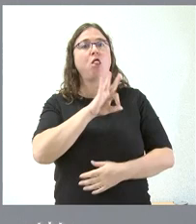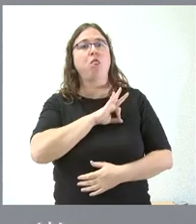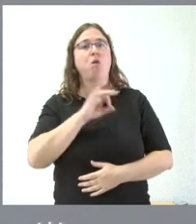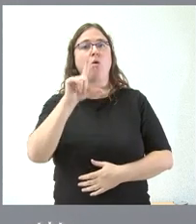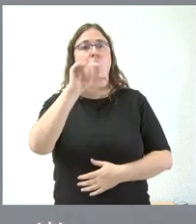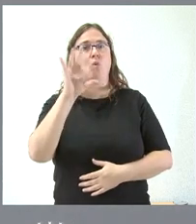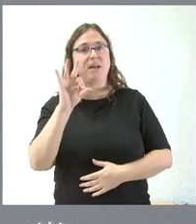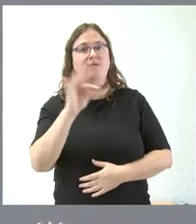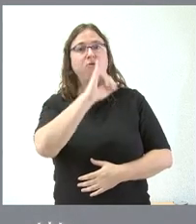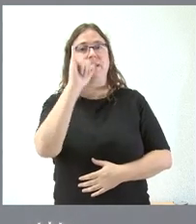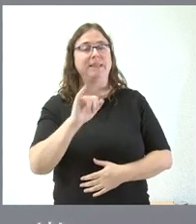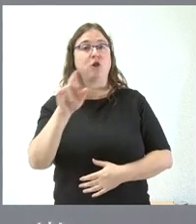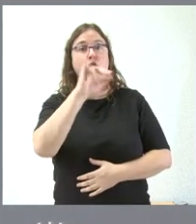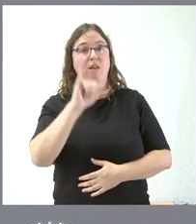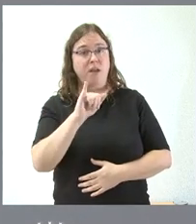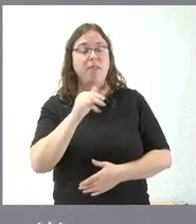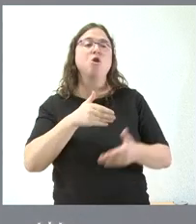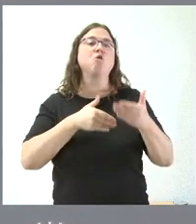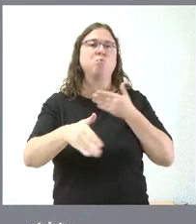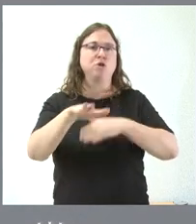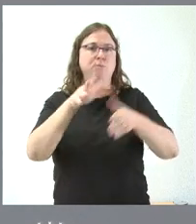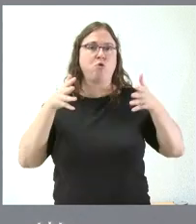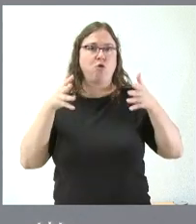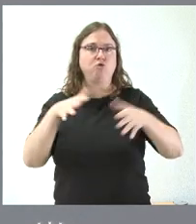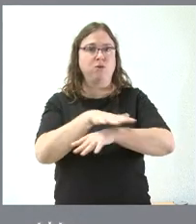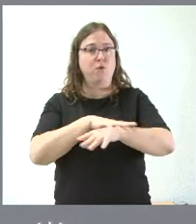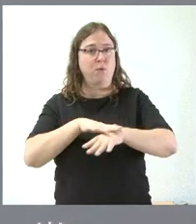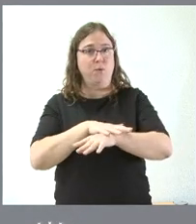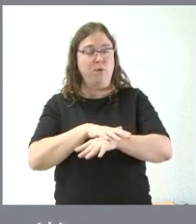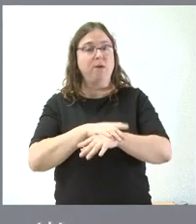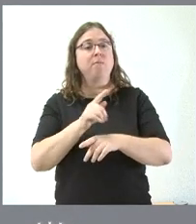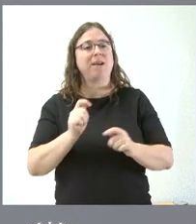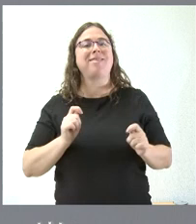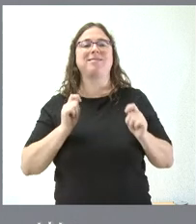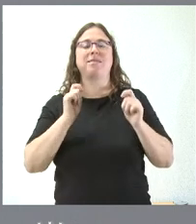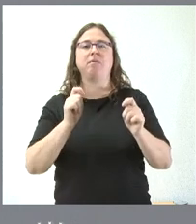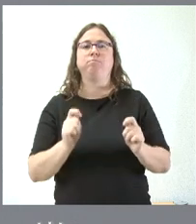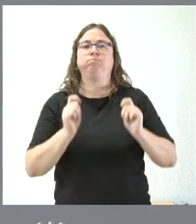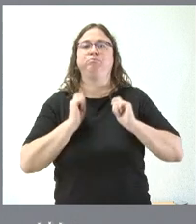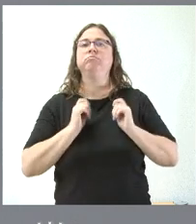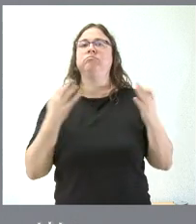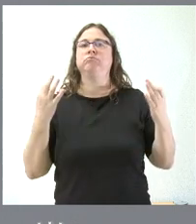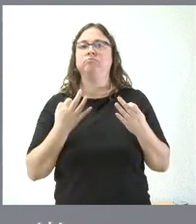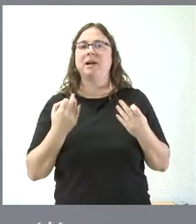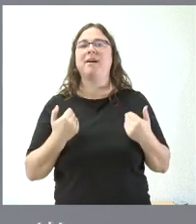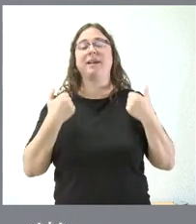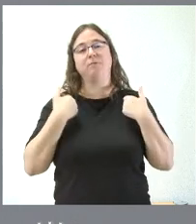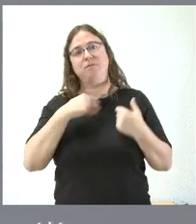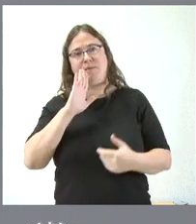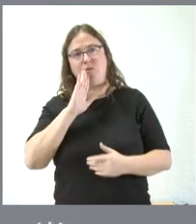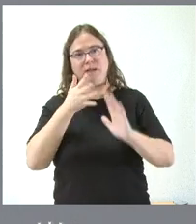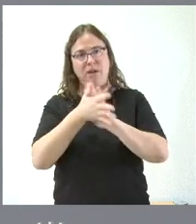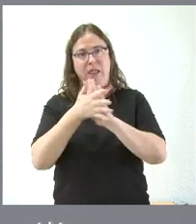fuente Rodríguez que será en el próximo consejo de gobierno para esta responsabilidad que eh les he señalado